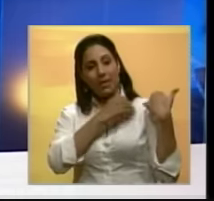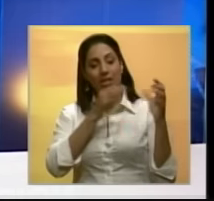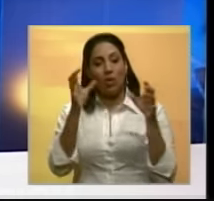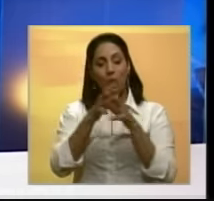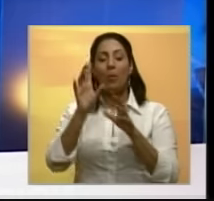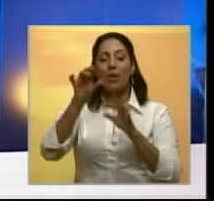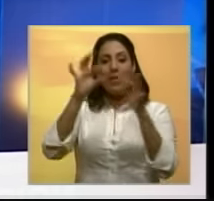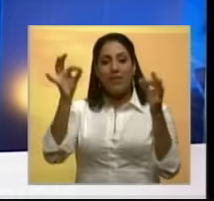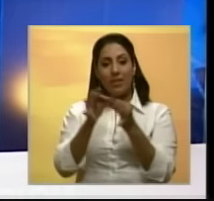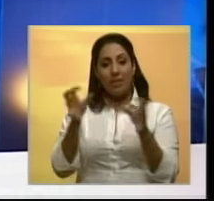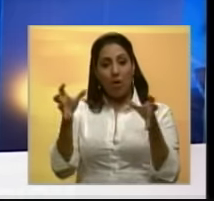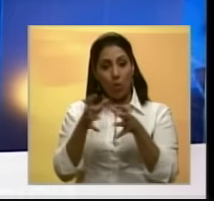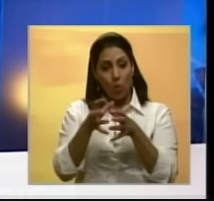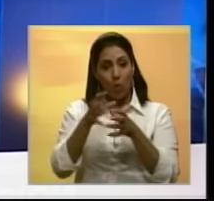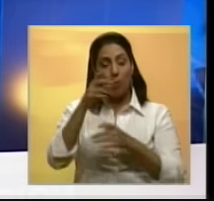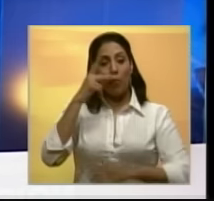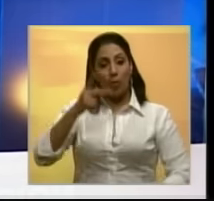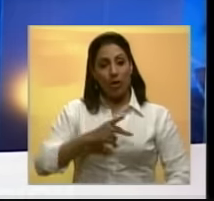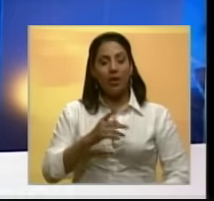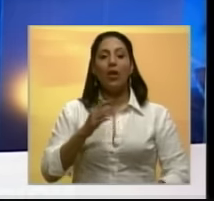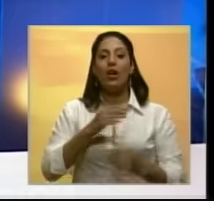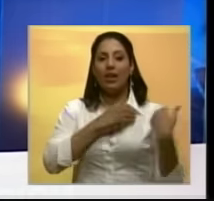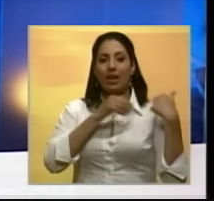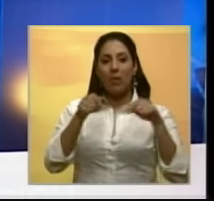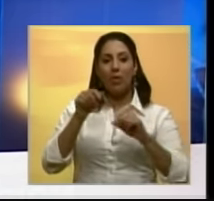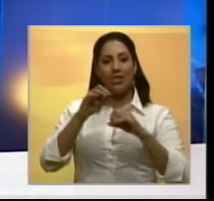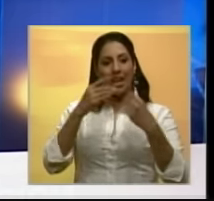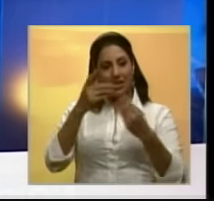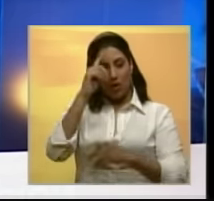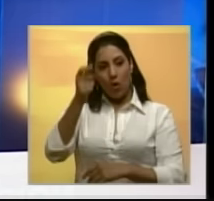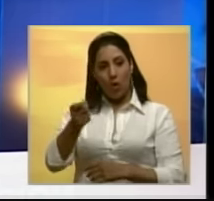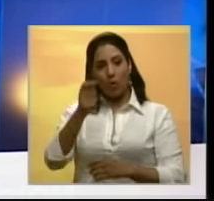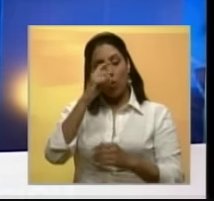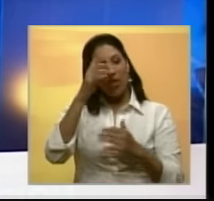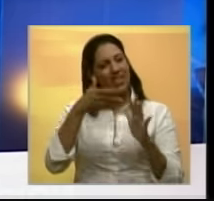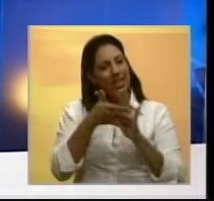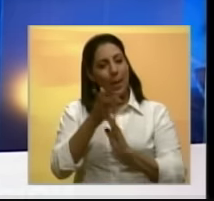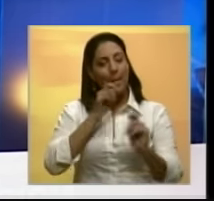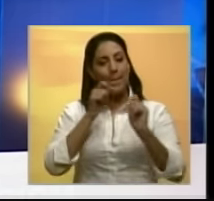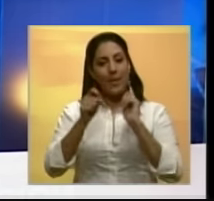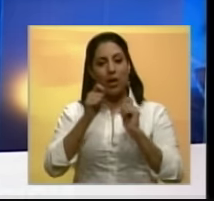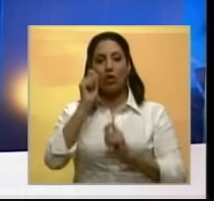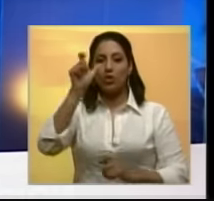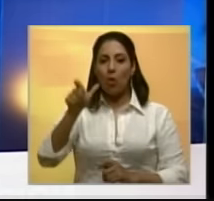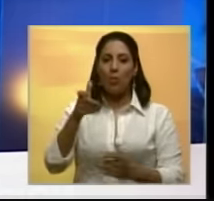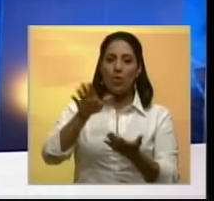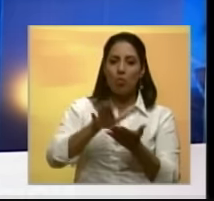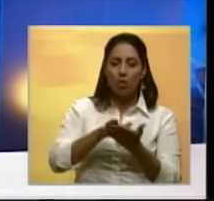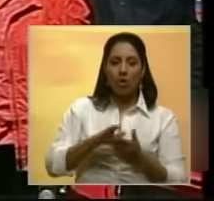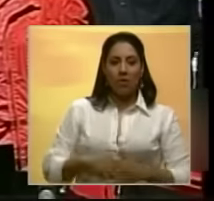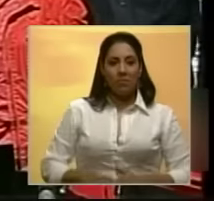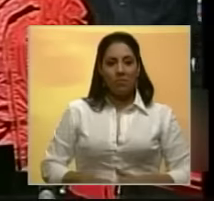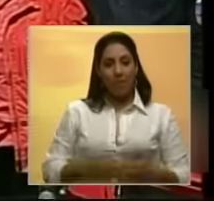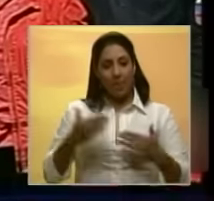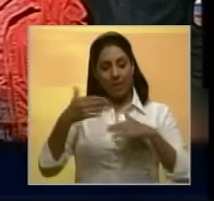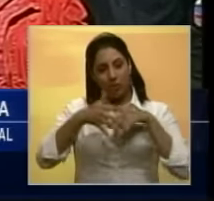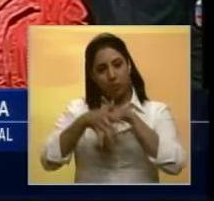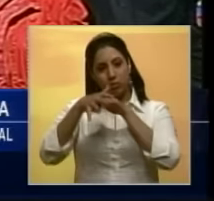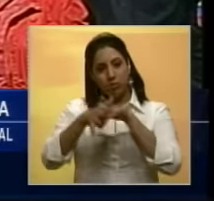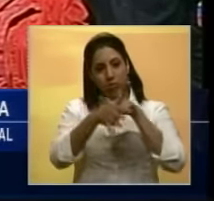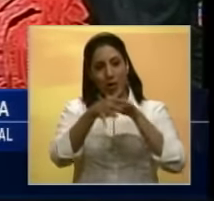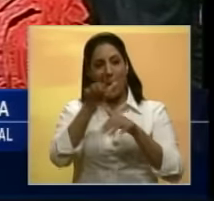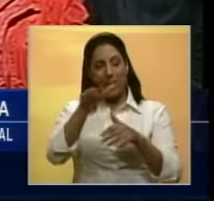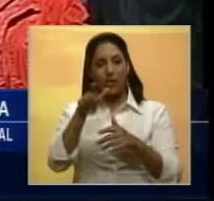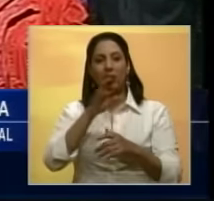Nacional, familiares y dirigentes políticos, presidieron los actos conmemorativos en honor a periodista Fabricio Ojeda. En caravana, los